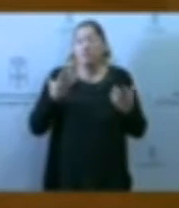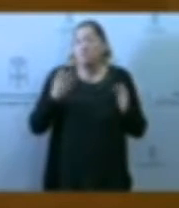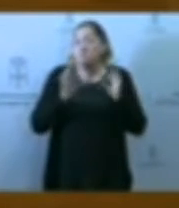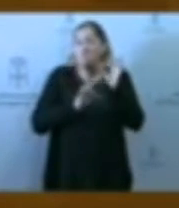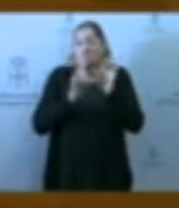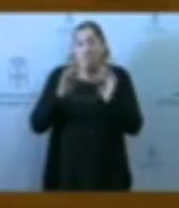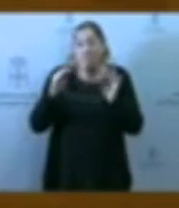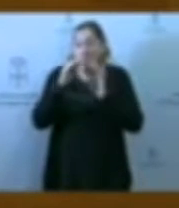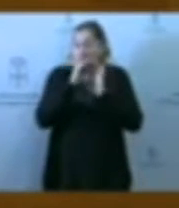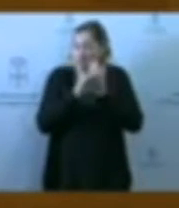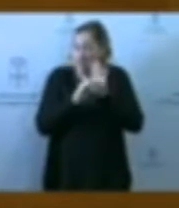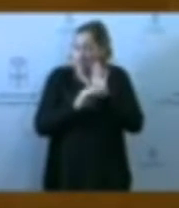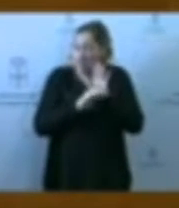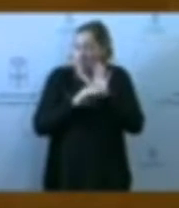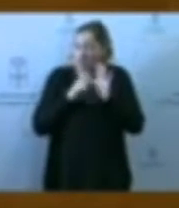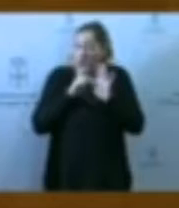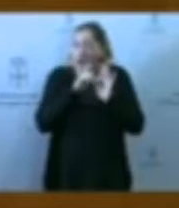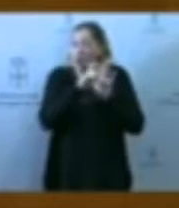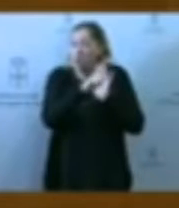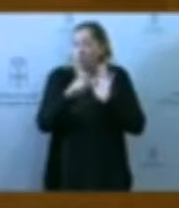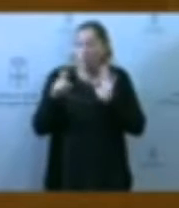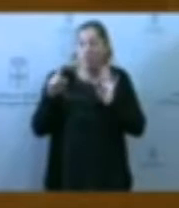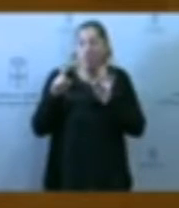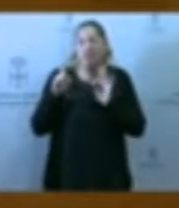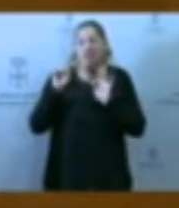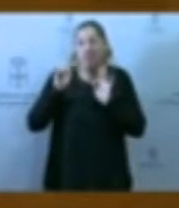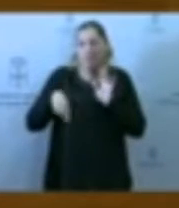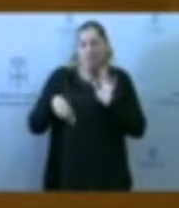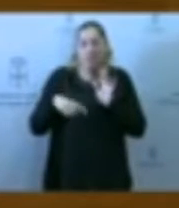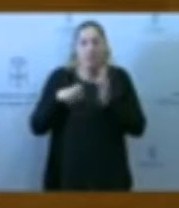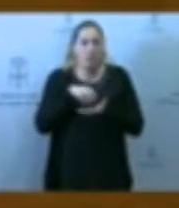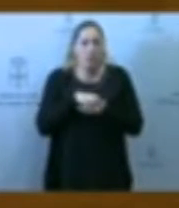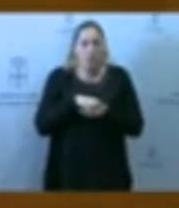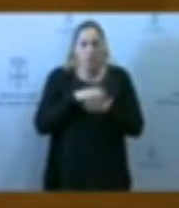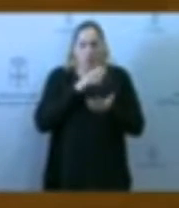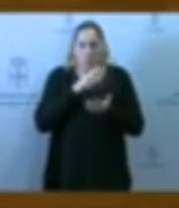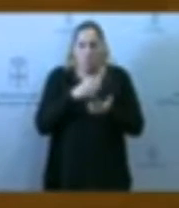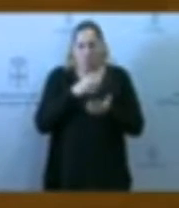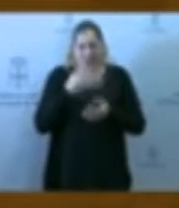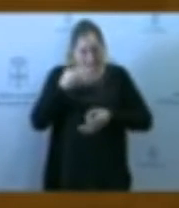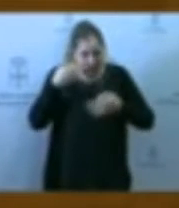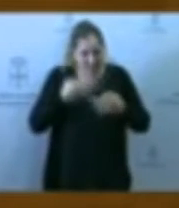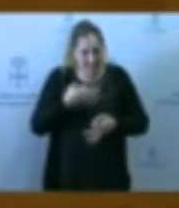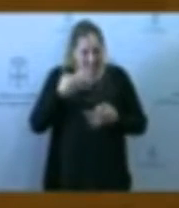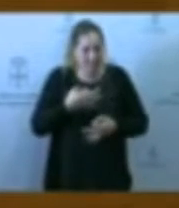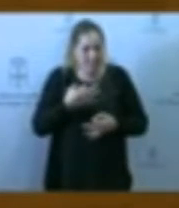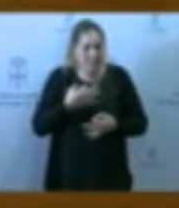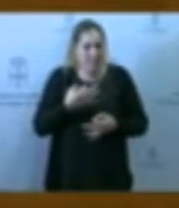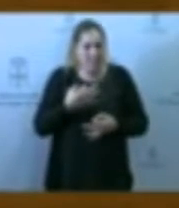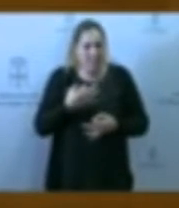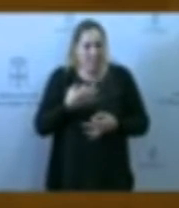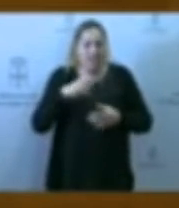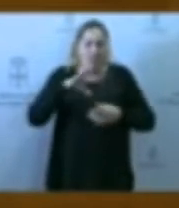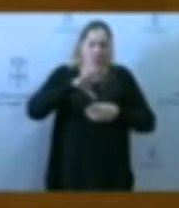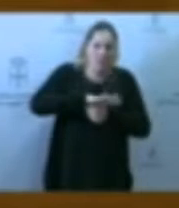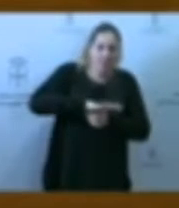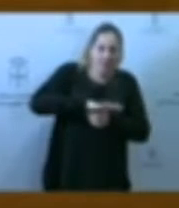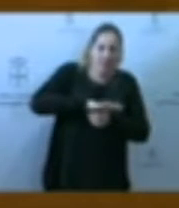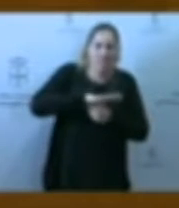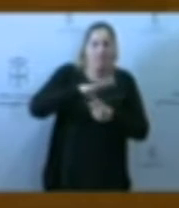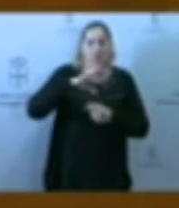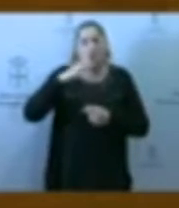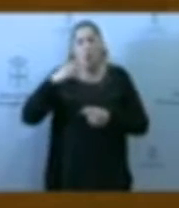anunciadas en el aspecto de fondo también han sido cuestionadas. Es decir, el mensaje de fondo de que el diésel o el gasóleo